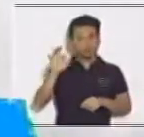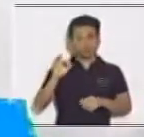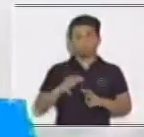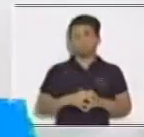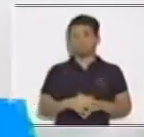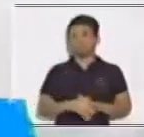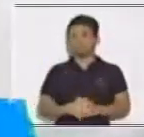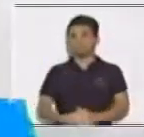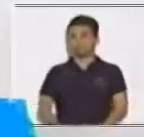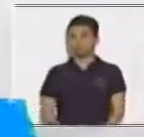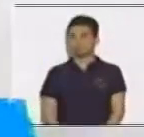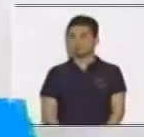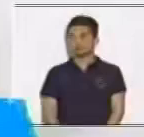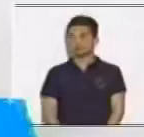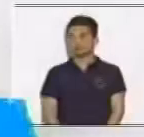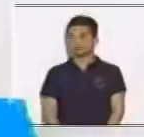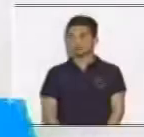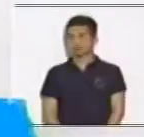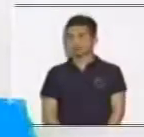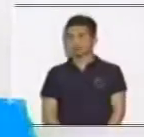Lo primero que hemos